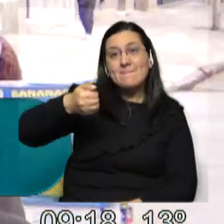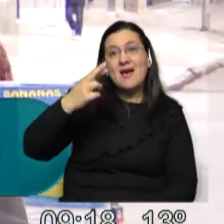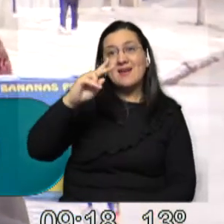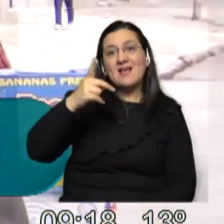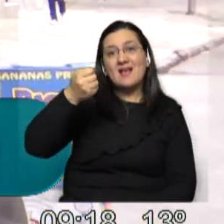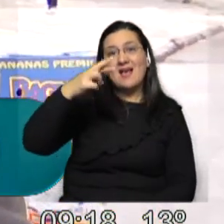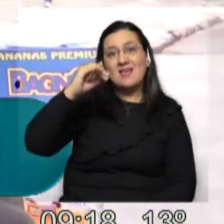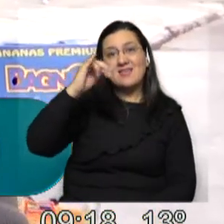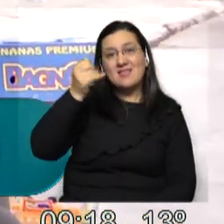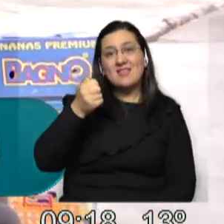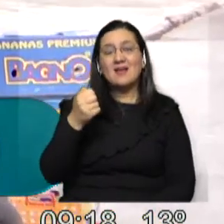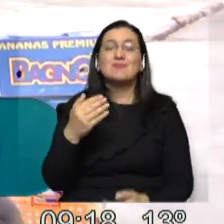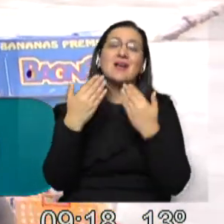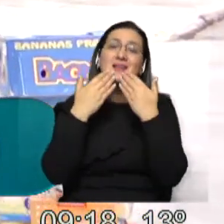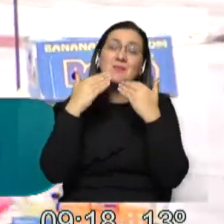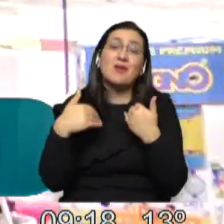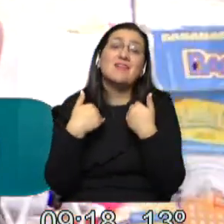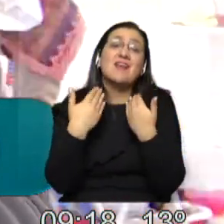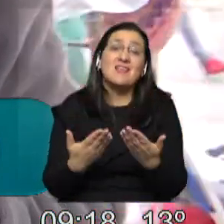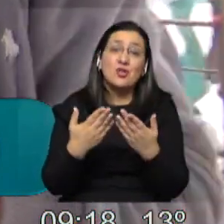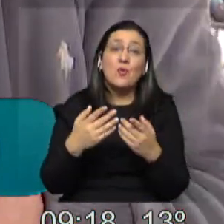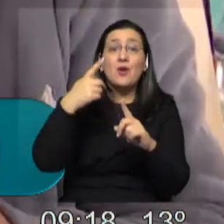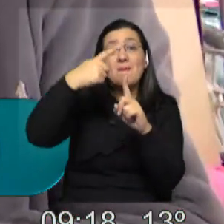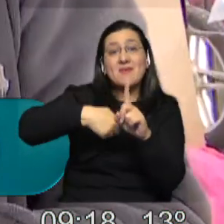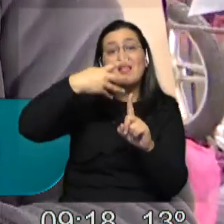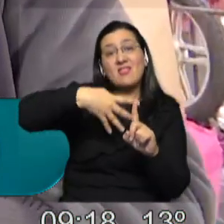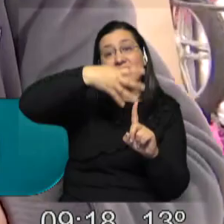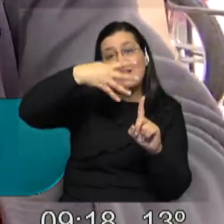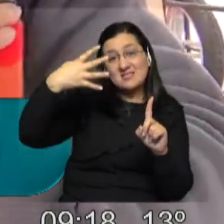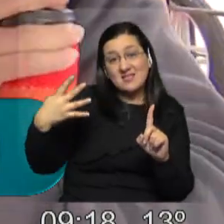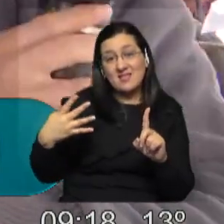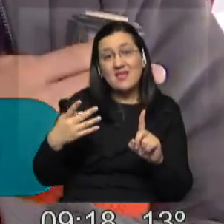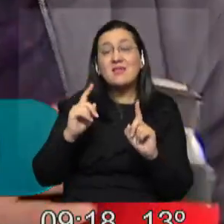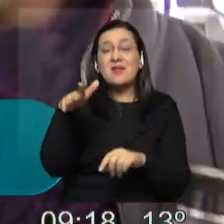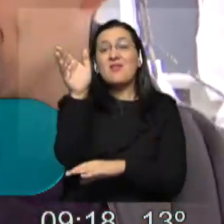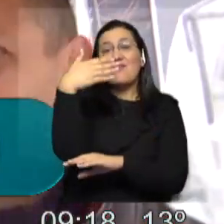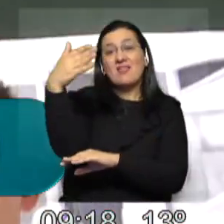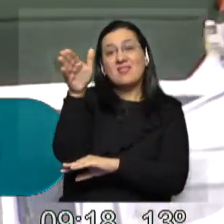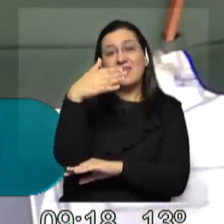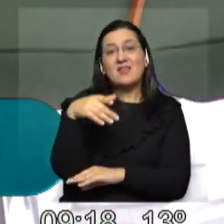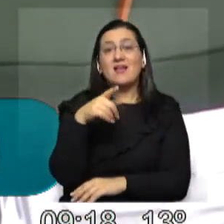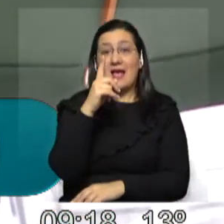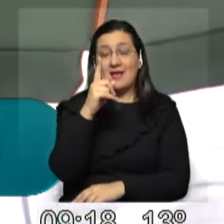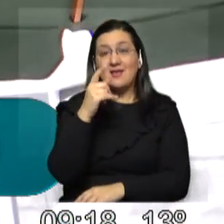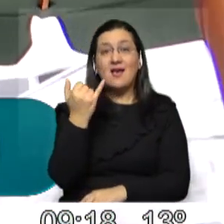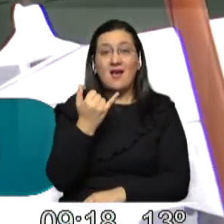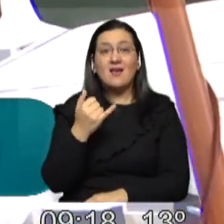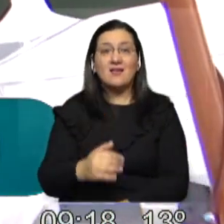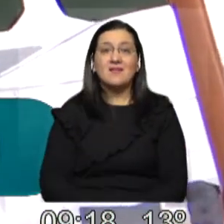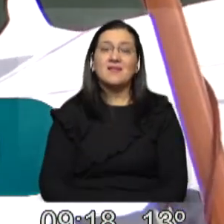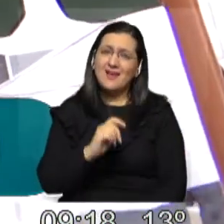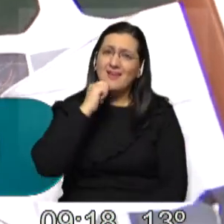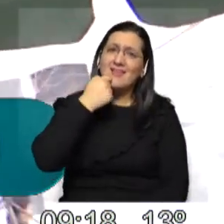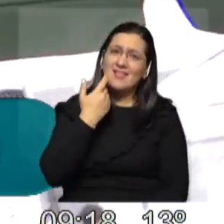gracias, un regalito que nos dio por el mes de la diversidad. La banderita también ahí. Y bueno, estamos. ¿Dónde tenemos la bandera? Tenemos ahí acá, arriba. Mirá